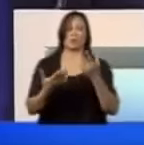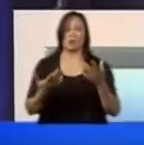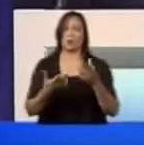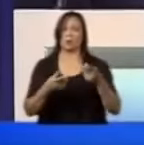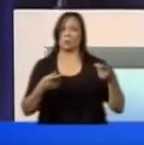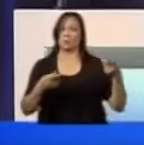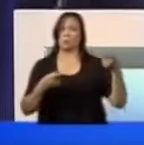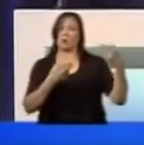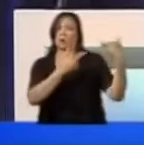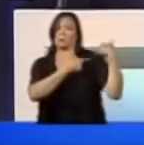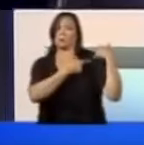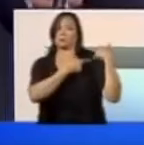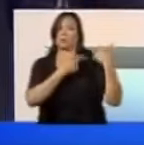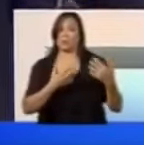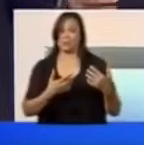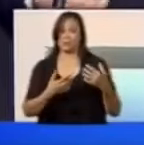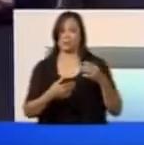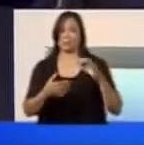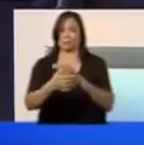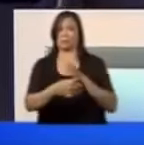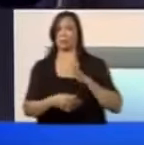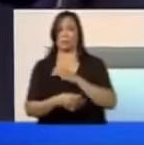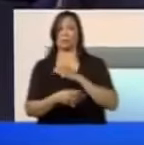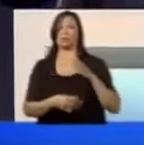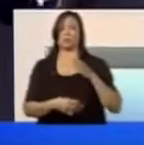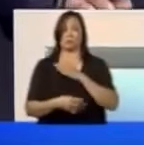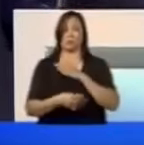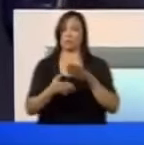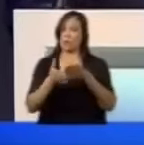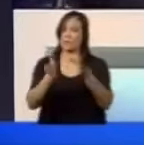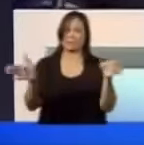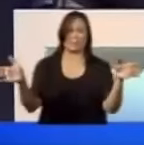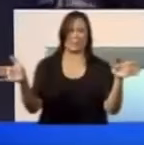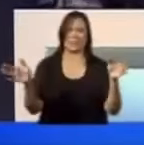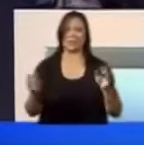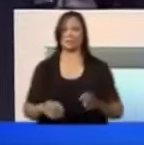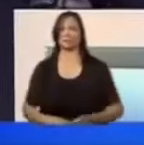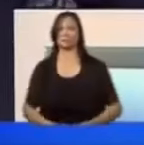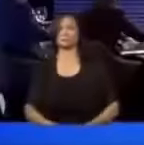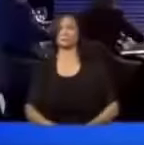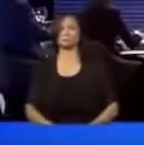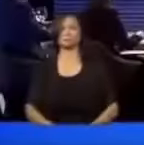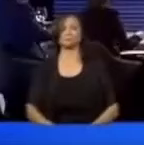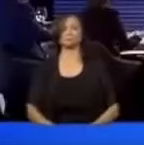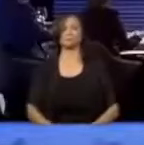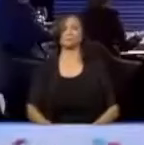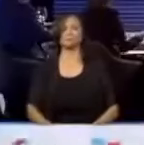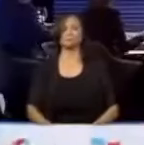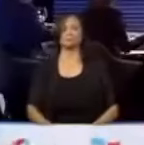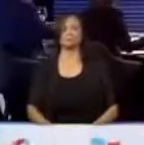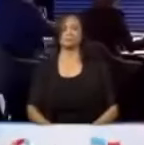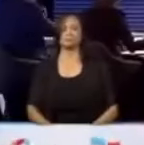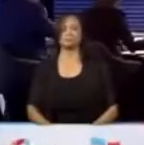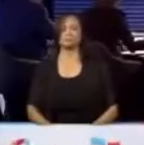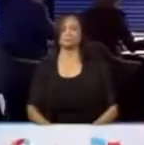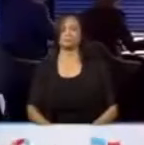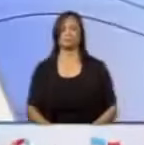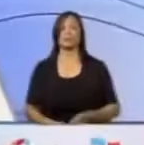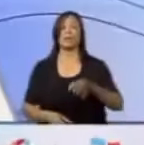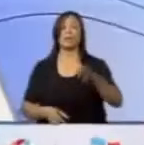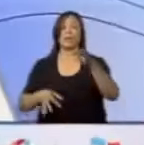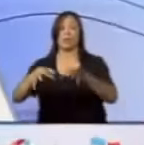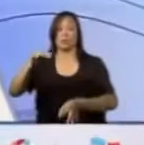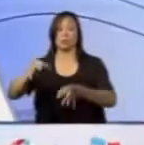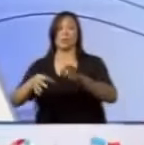una atribución o responsabilidad del Ejecutivo, sino del Congreso en sentido general. Vamos a la tercera pregunta.